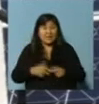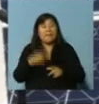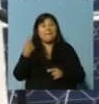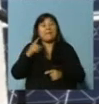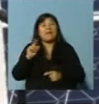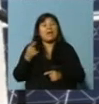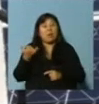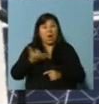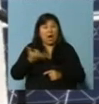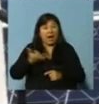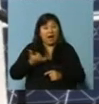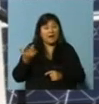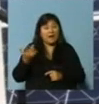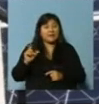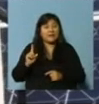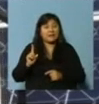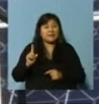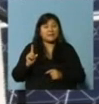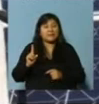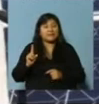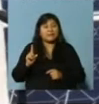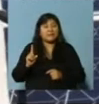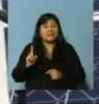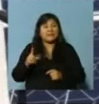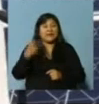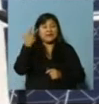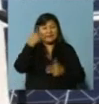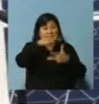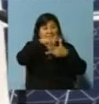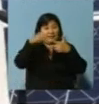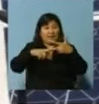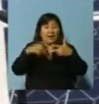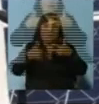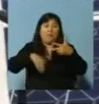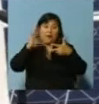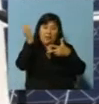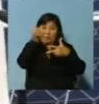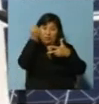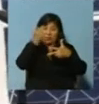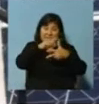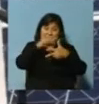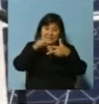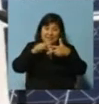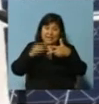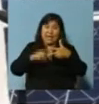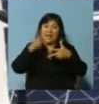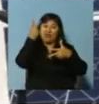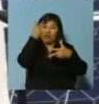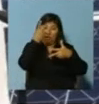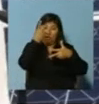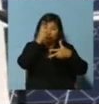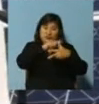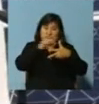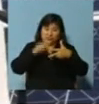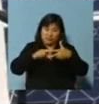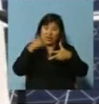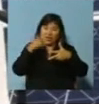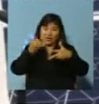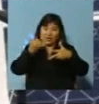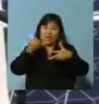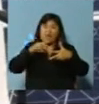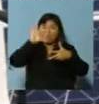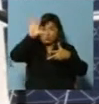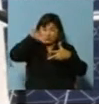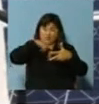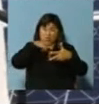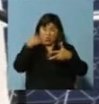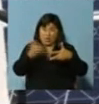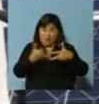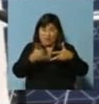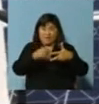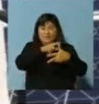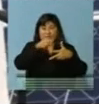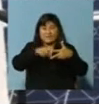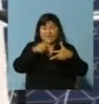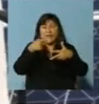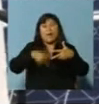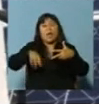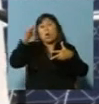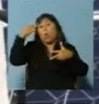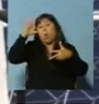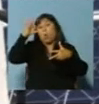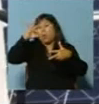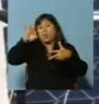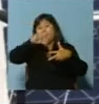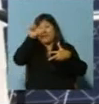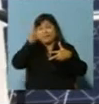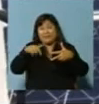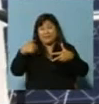Pero había tres cosas importantes. Primero, dos recursos que tiene la provincia de Jujuy que la hacen